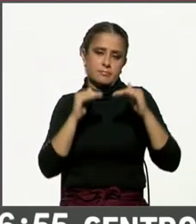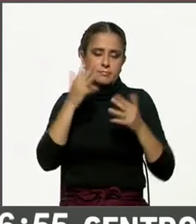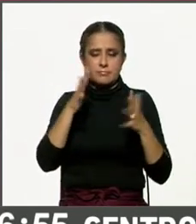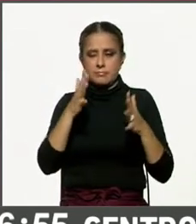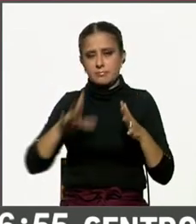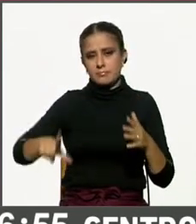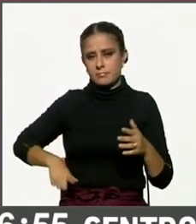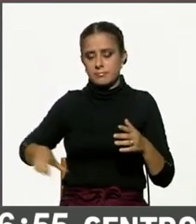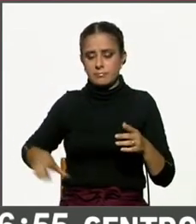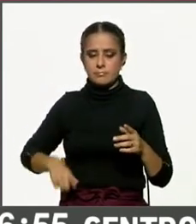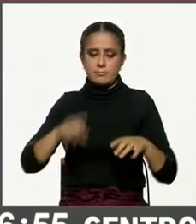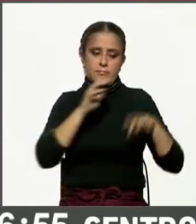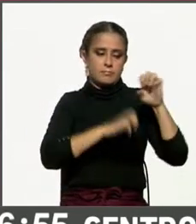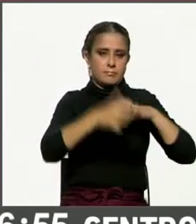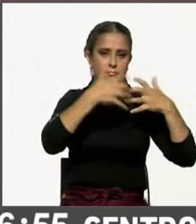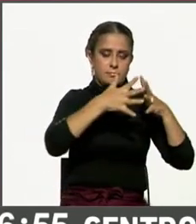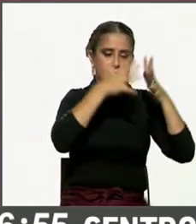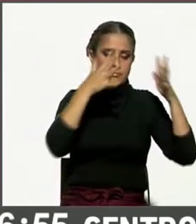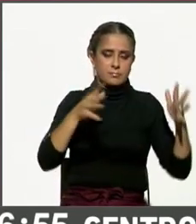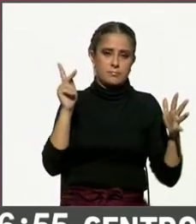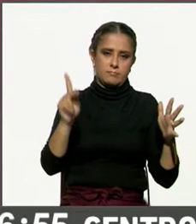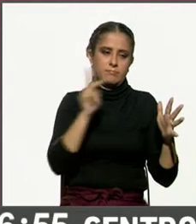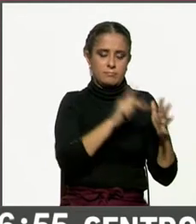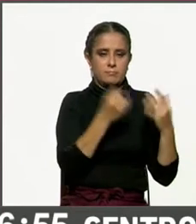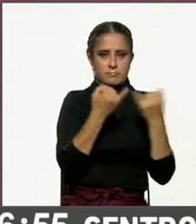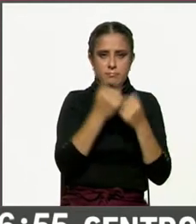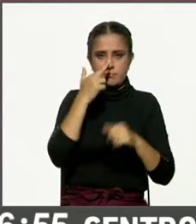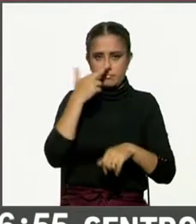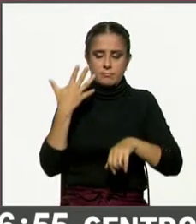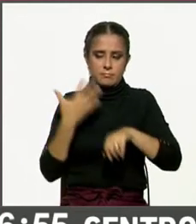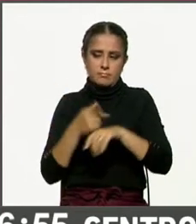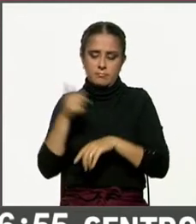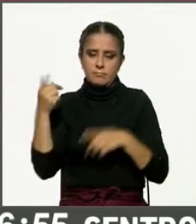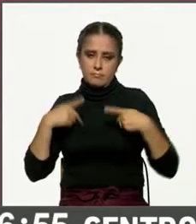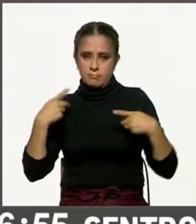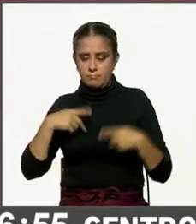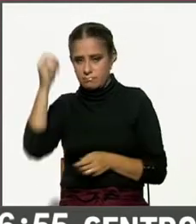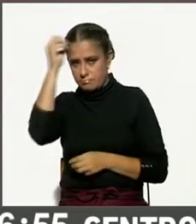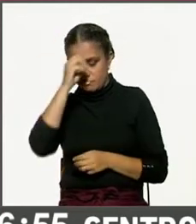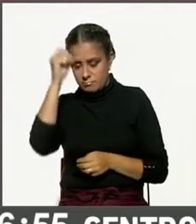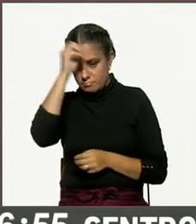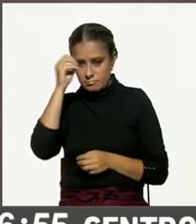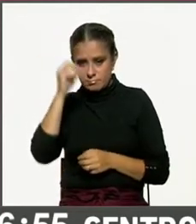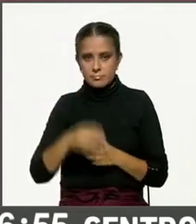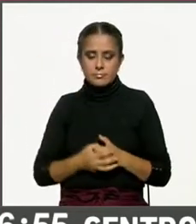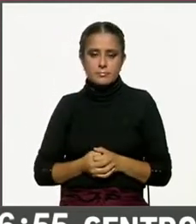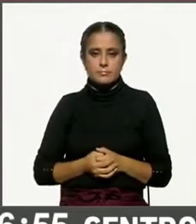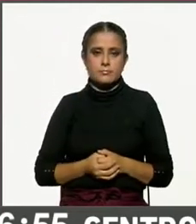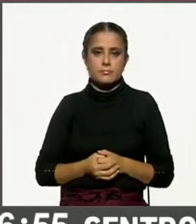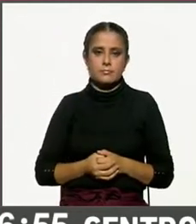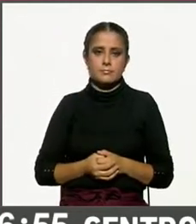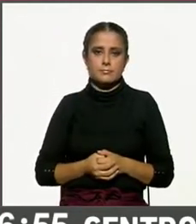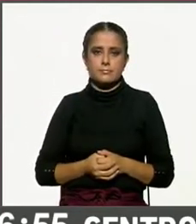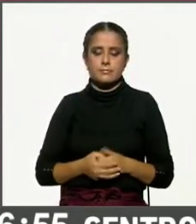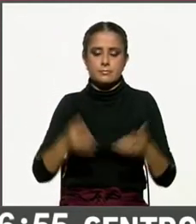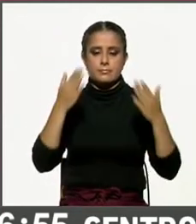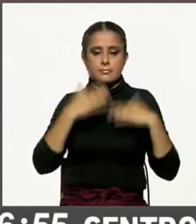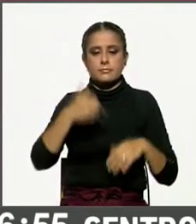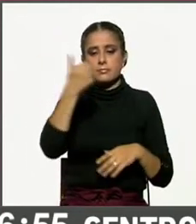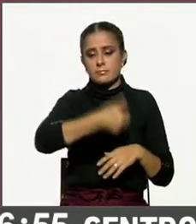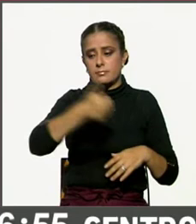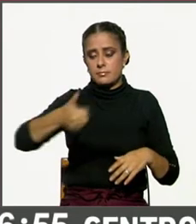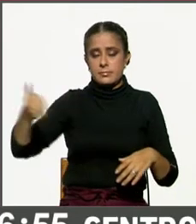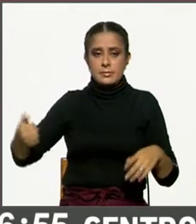digamos casi en el mismo porcentaje, pero el 36% es en segunda respuesta. Luego cada persona en